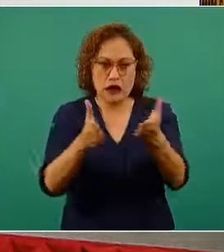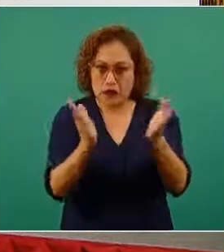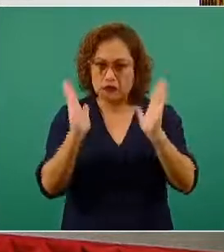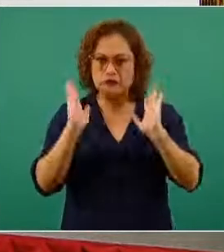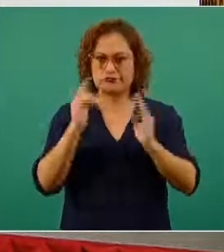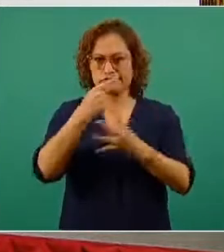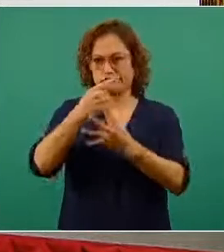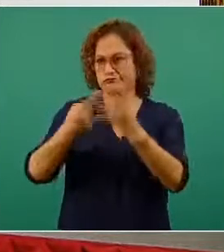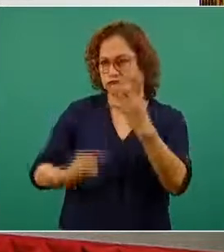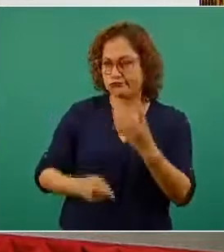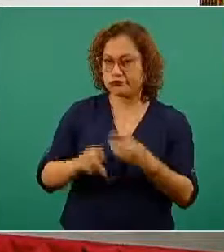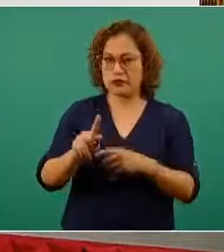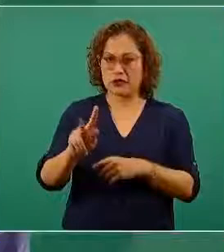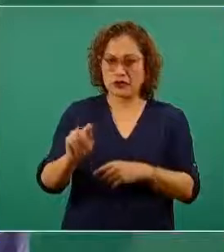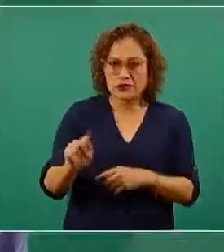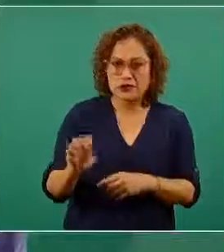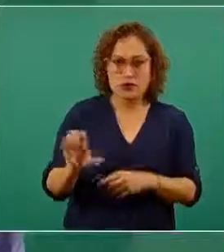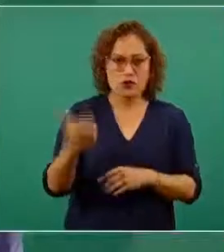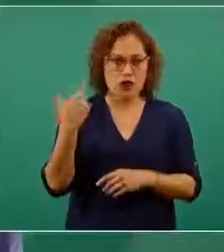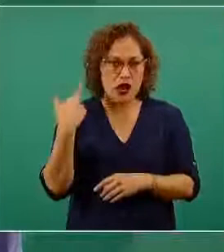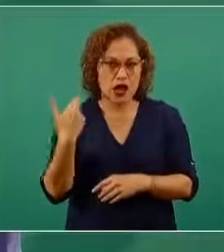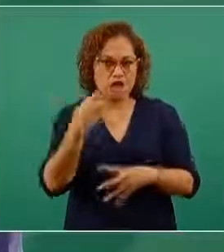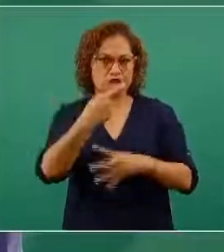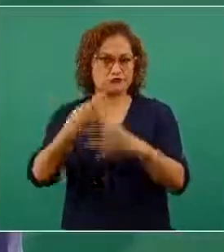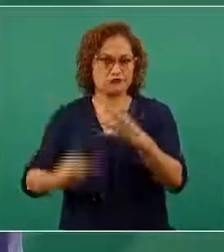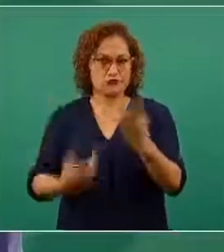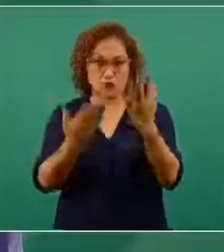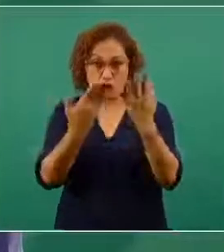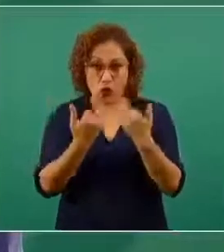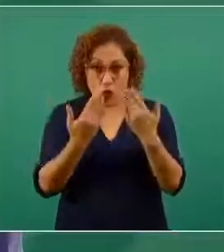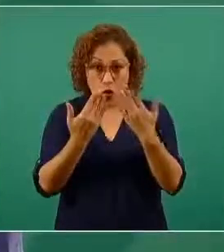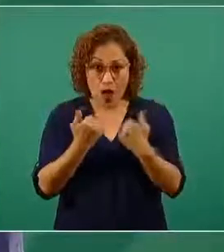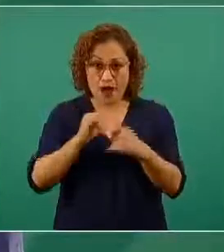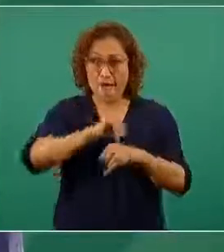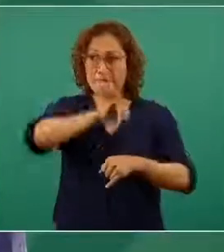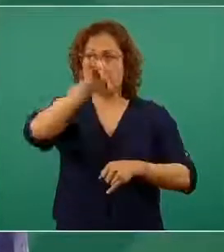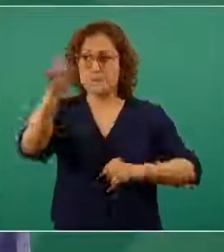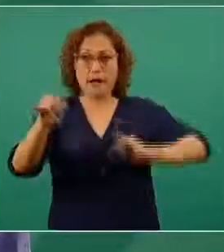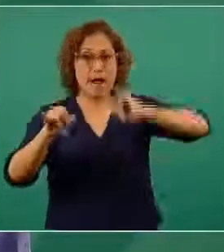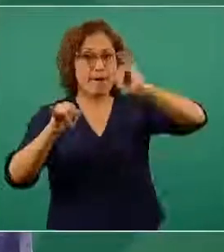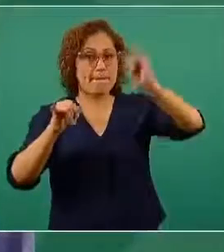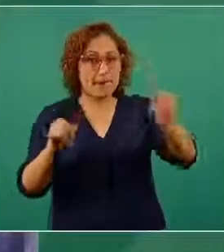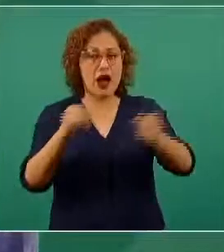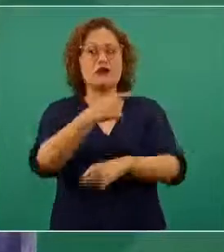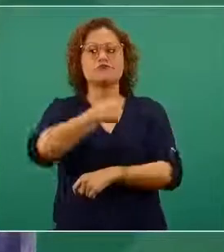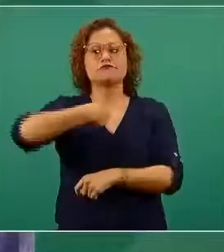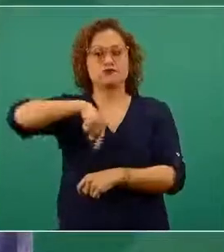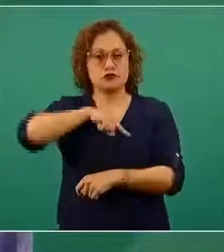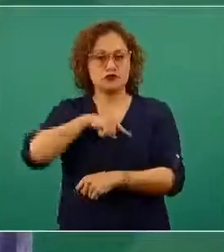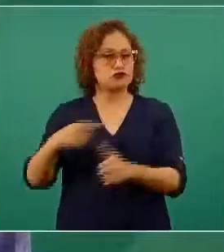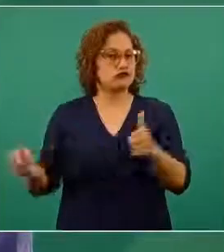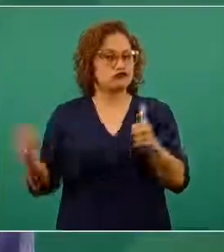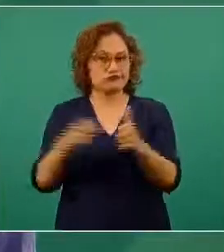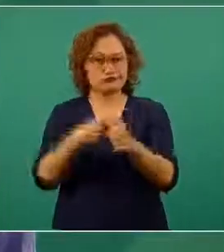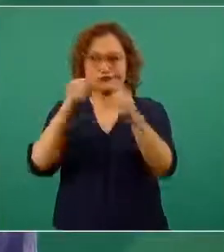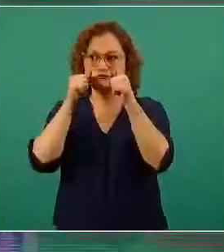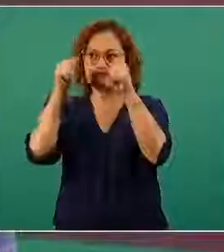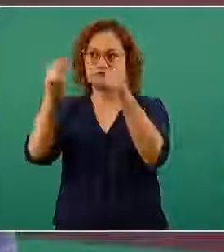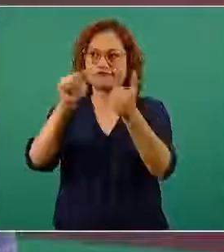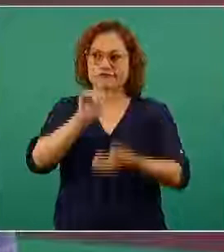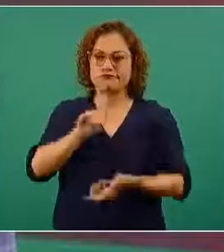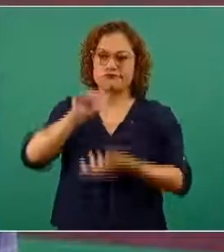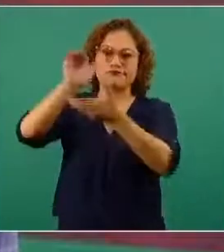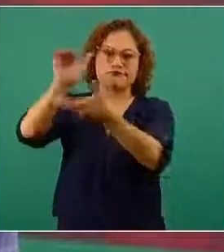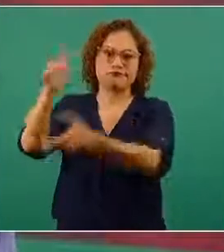etcétera, radiodifusoras, por ejemplo. Y por esa razón empezamos garantizando el acceso a la vacuna en